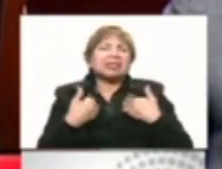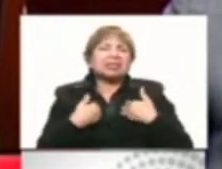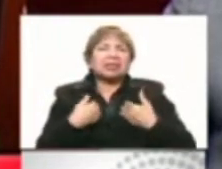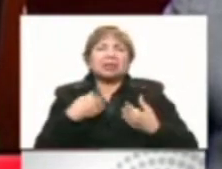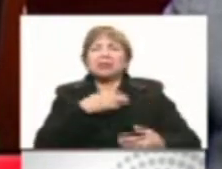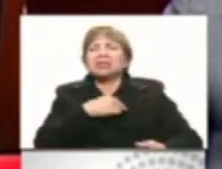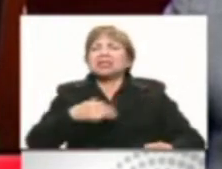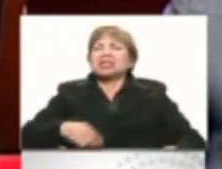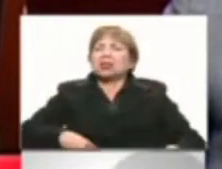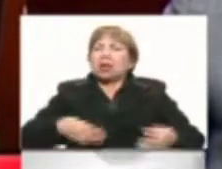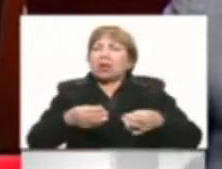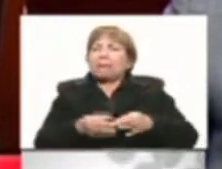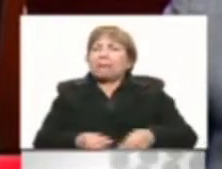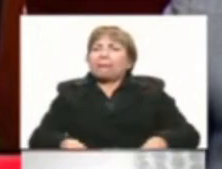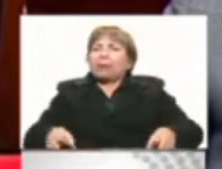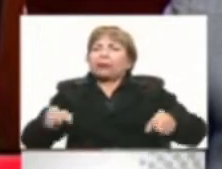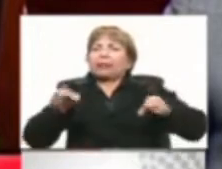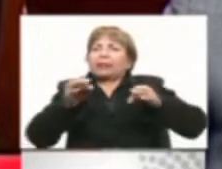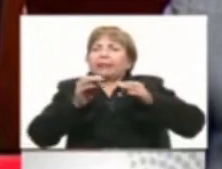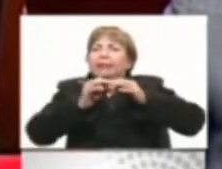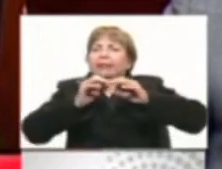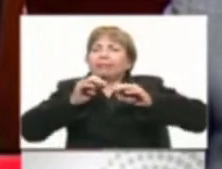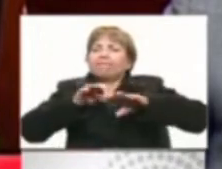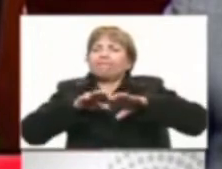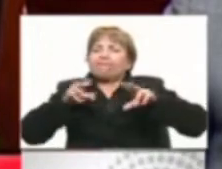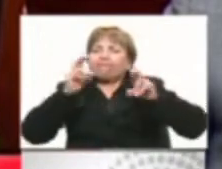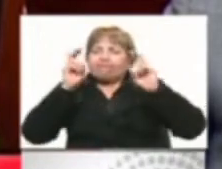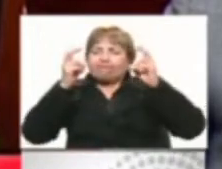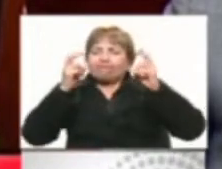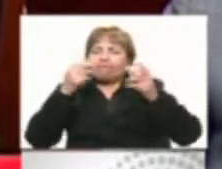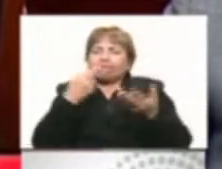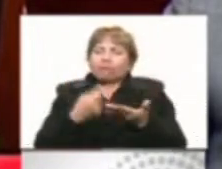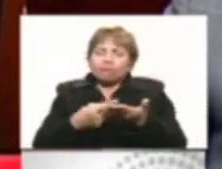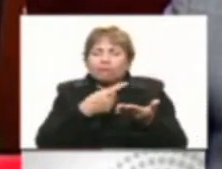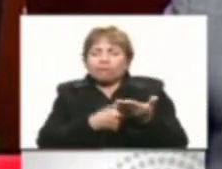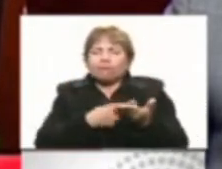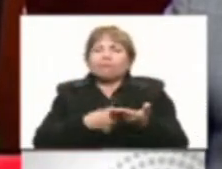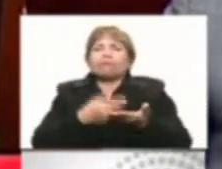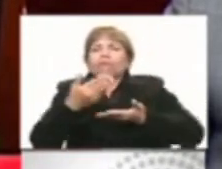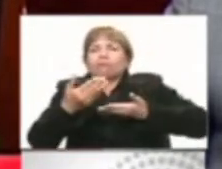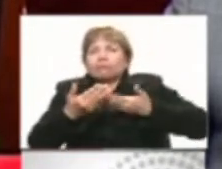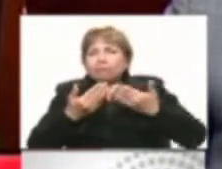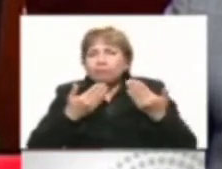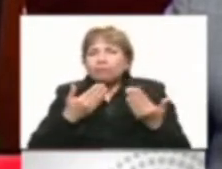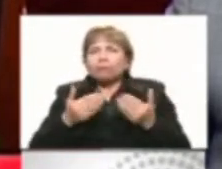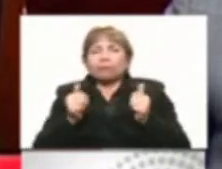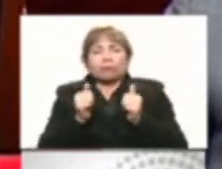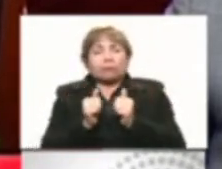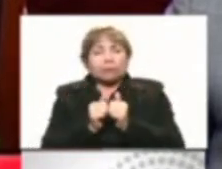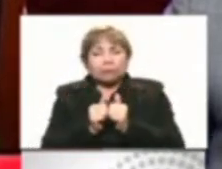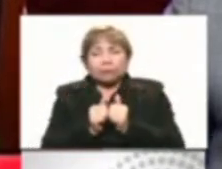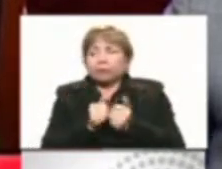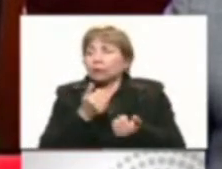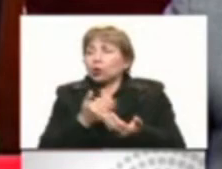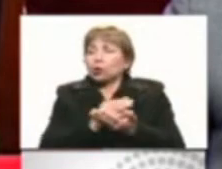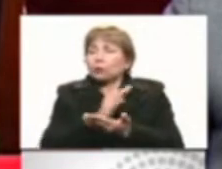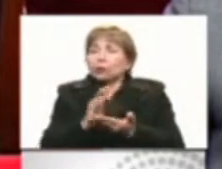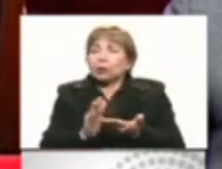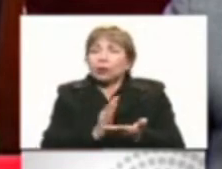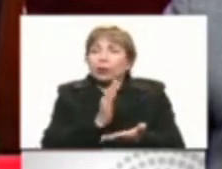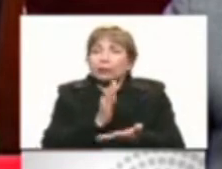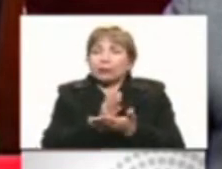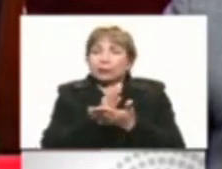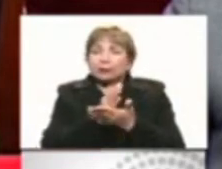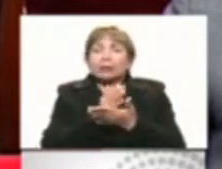Ministerio de Economía y Finanzas, que es muy importante, es las mesas temáticas, un espacio de diálogo, de concertación, para resolver directamente los problemas